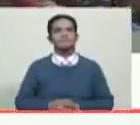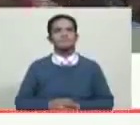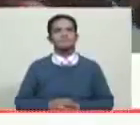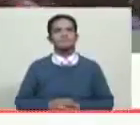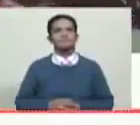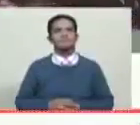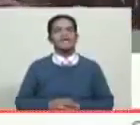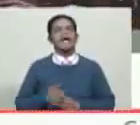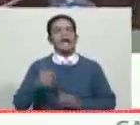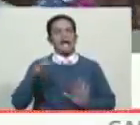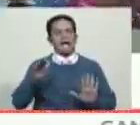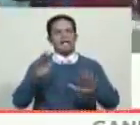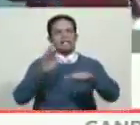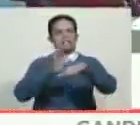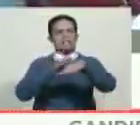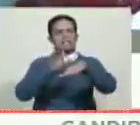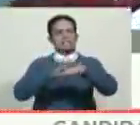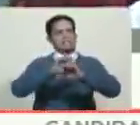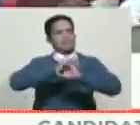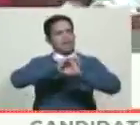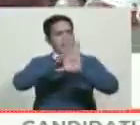Voy a aclarar